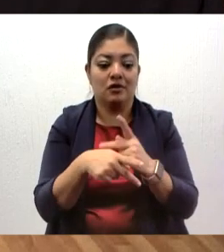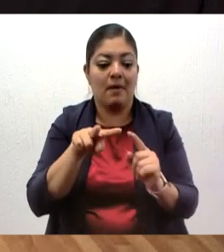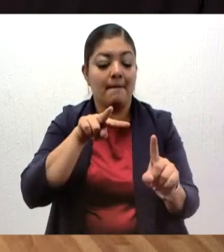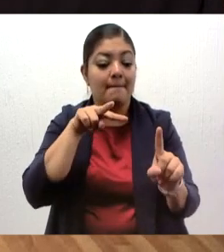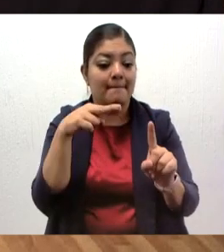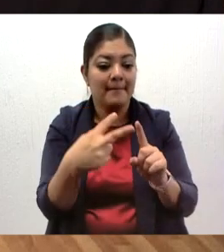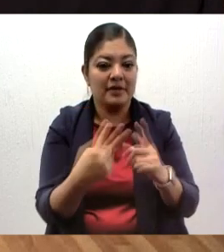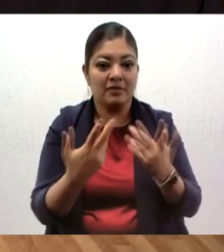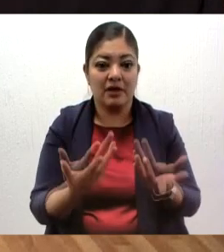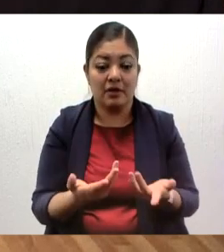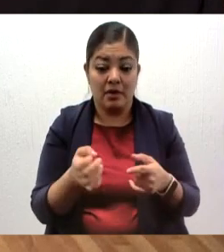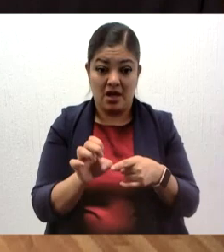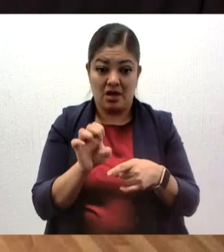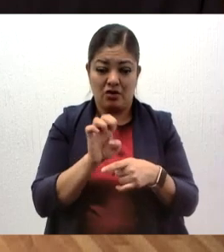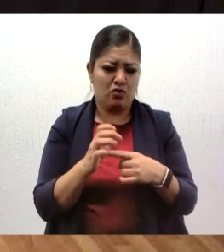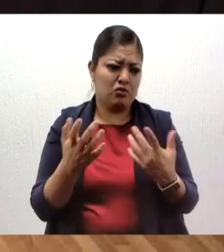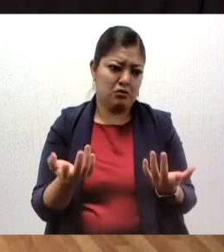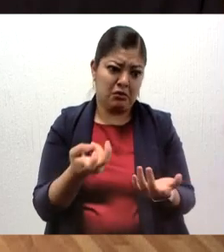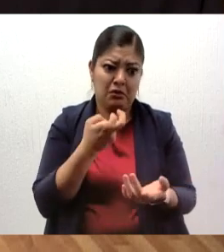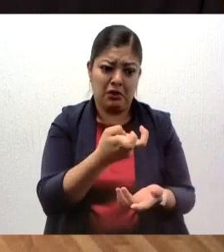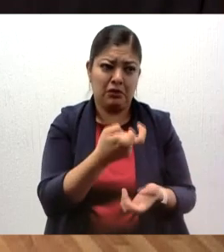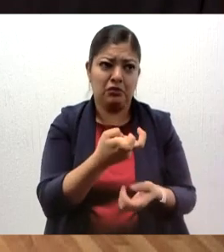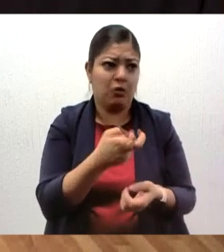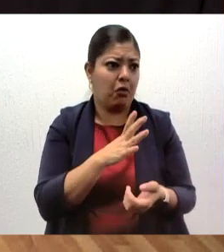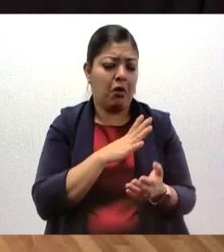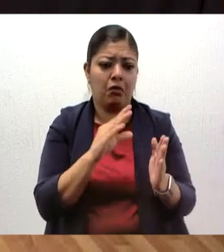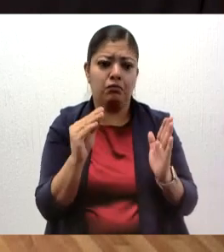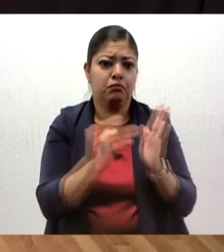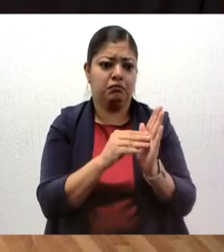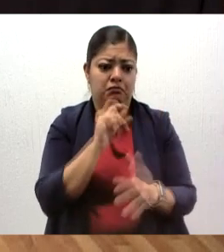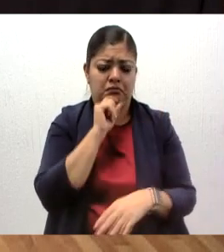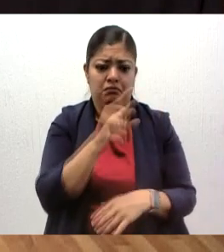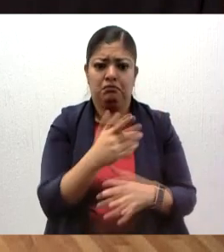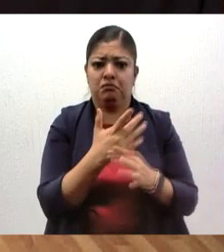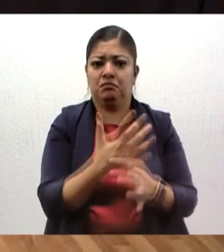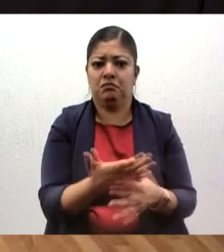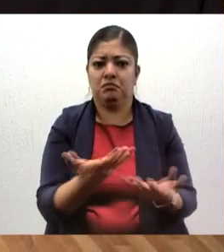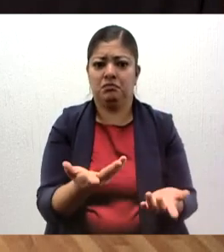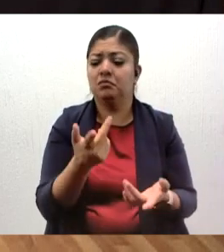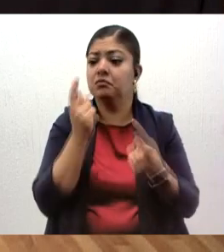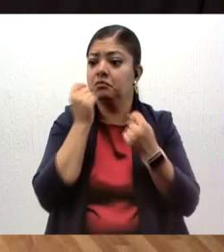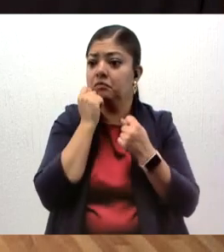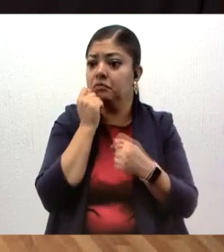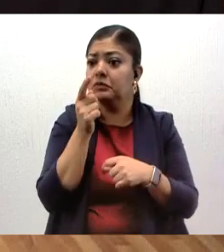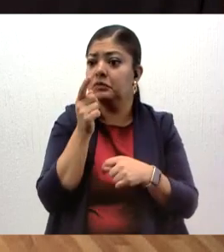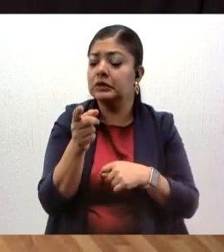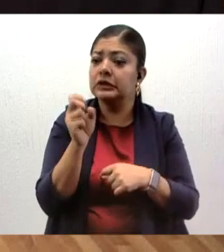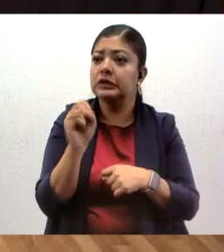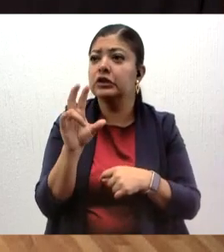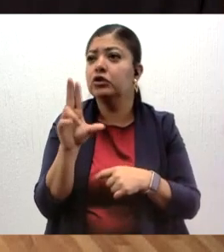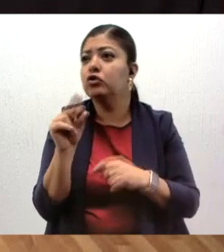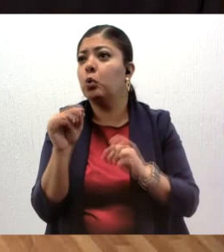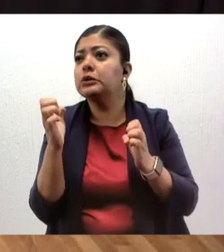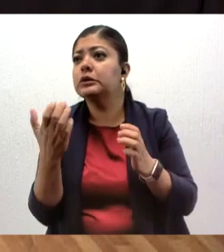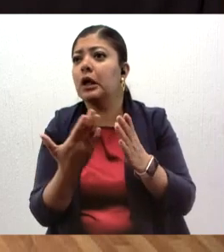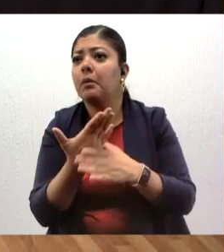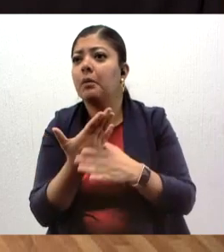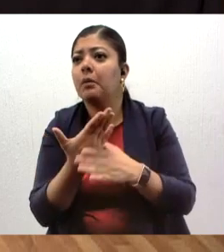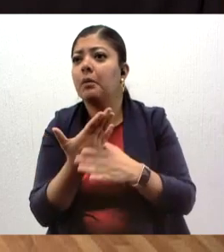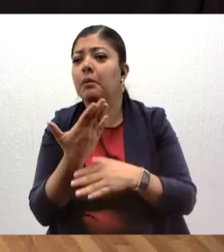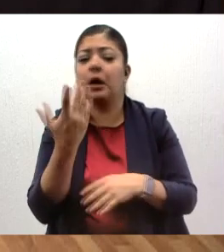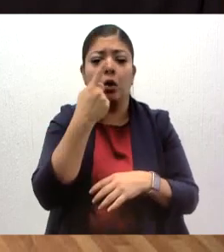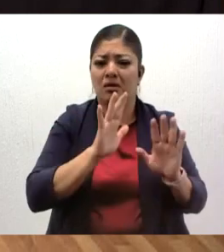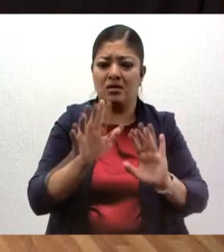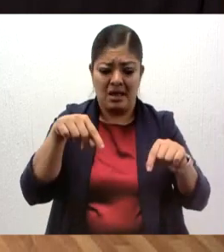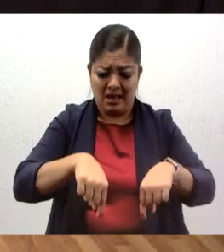entonces pues eso va a estar planteado y está aquí independientemente que a lo mejor no haya estado en la mañana o en una hora aquí lo vamos a ver